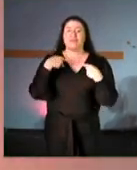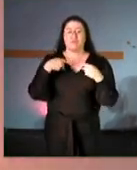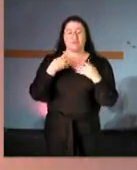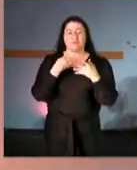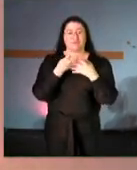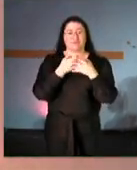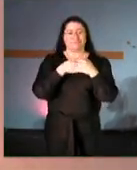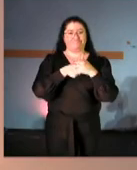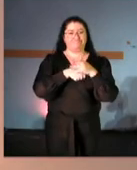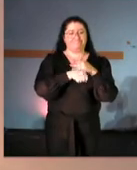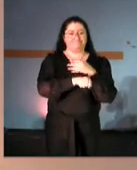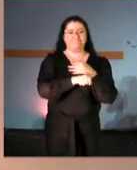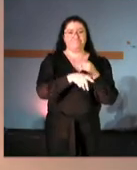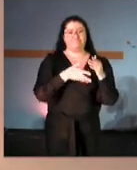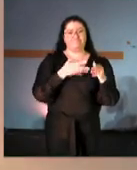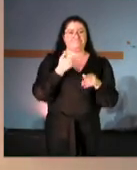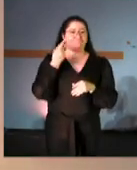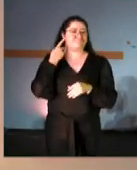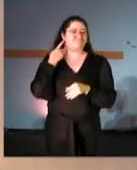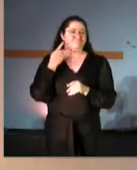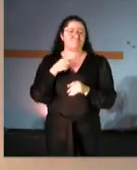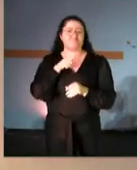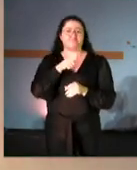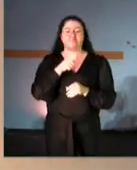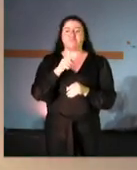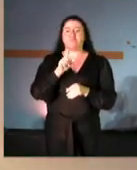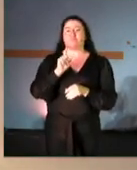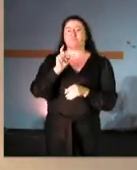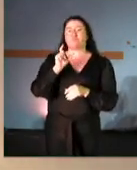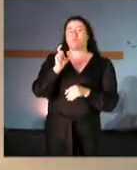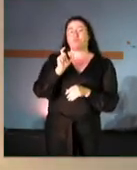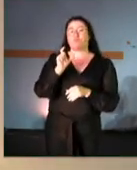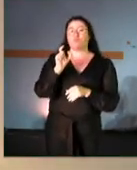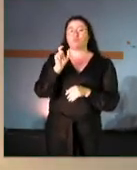22 de agosto de